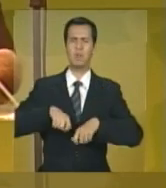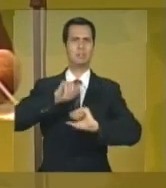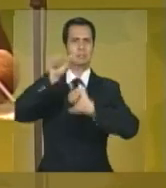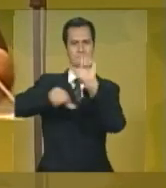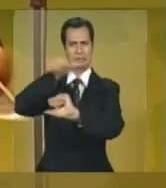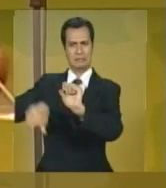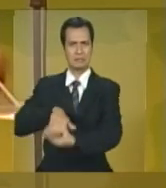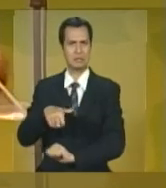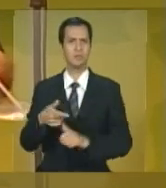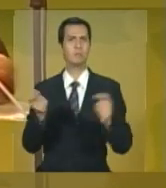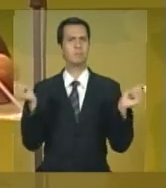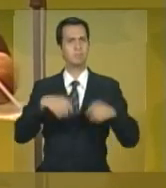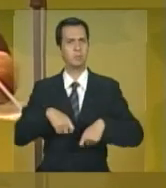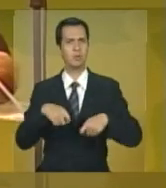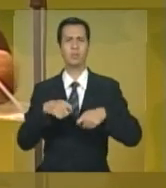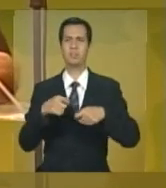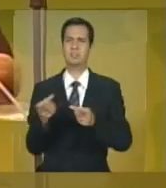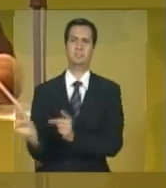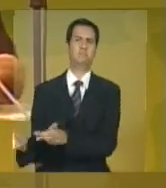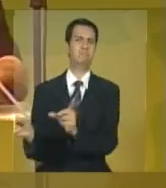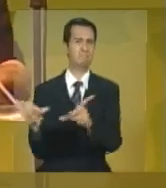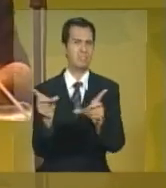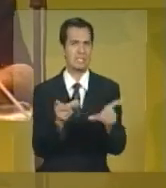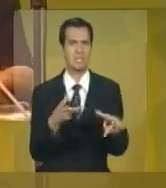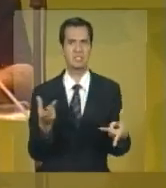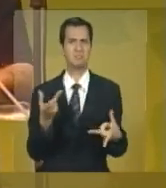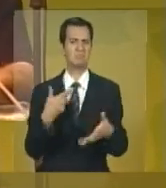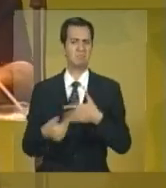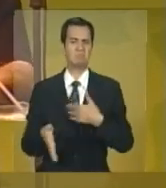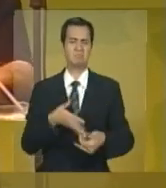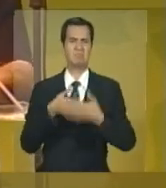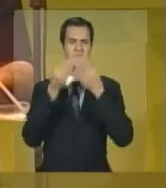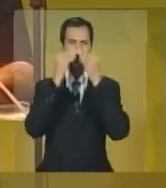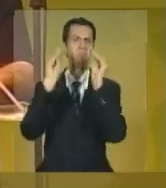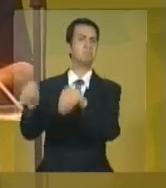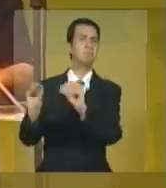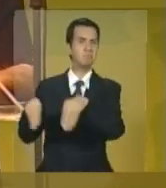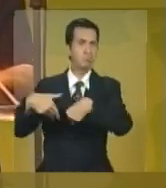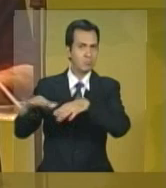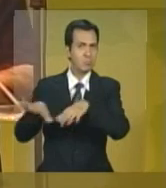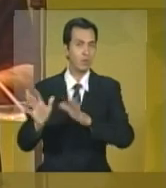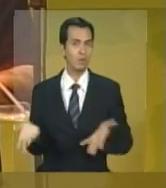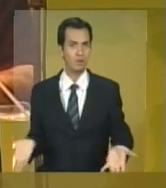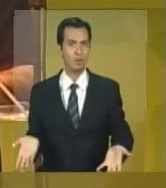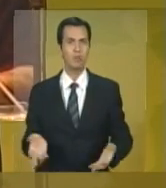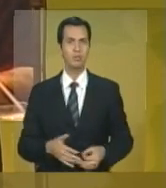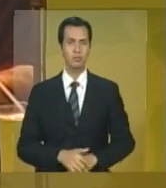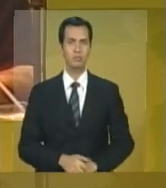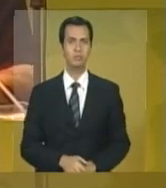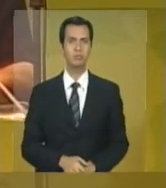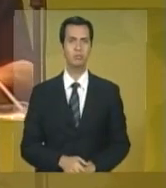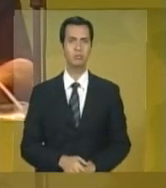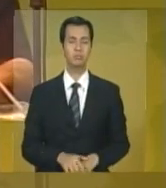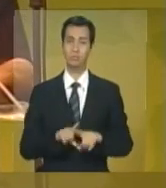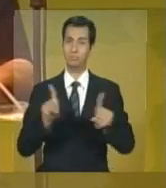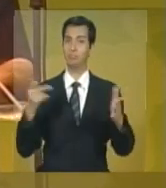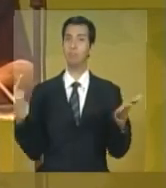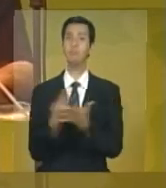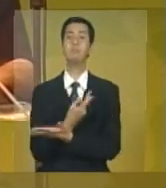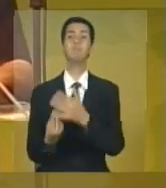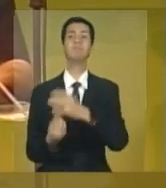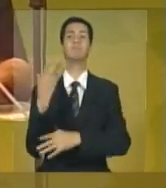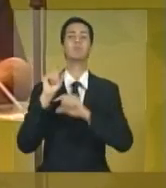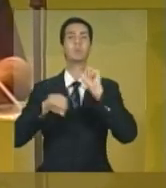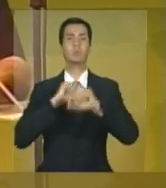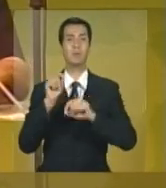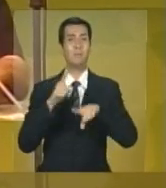transformar, que podemos mercantilizar sin ninguna consecuencia. Y la naturaleza